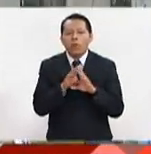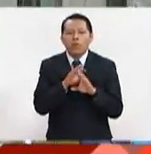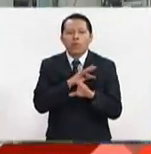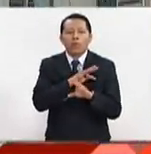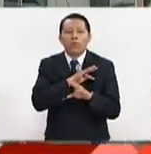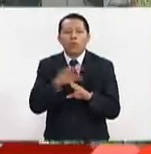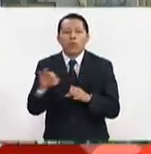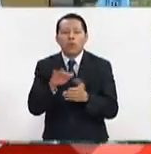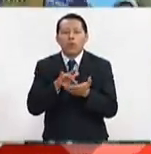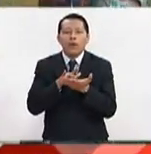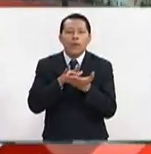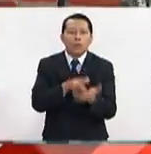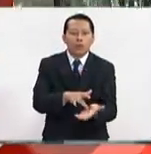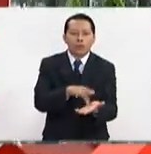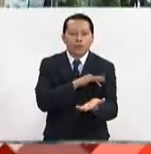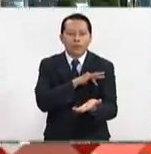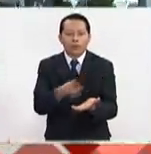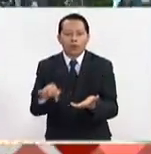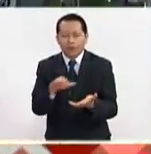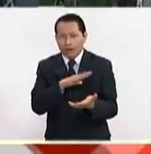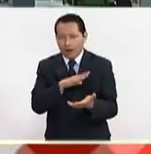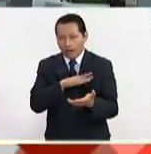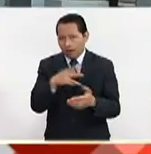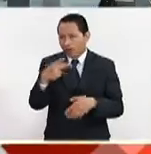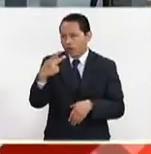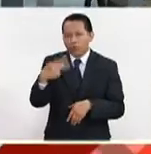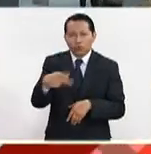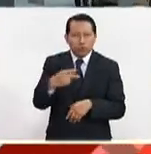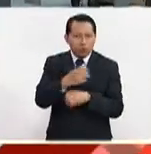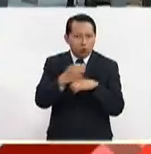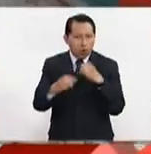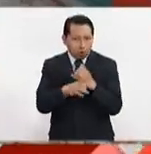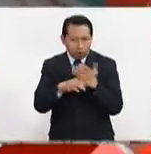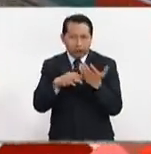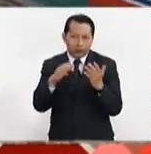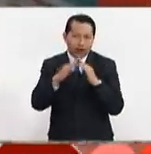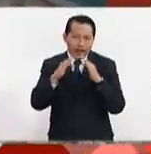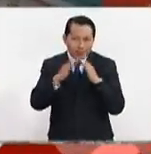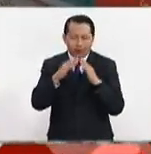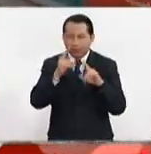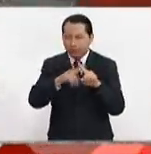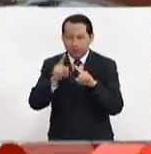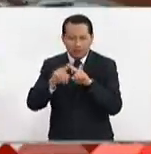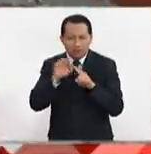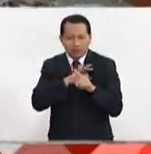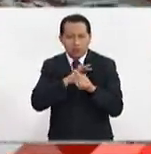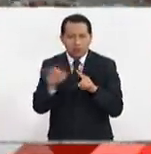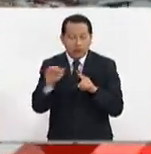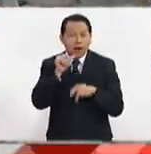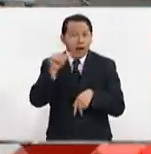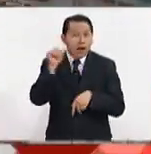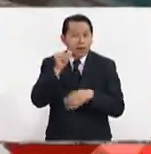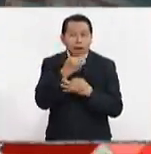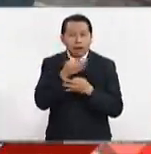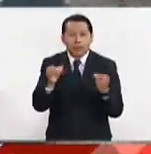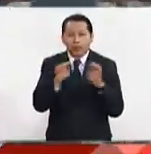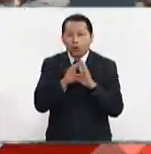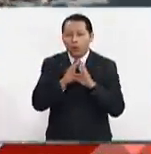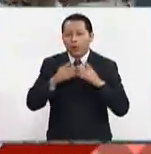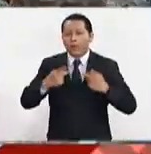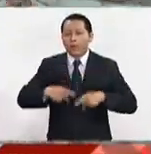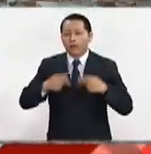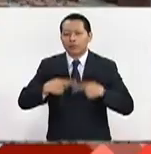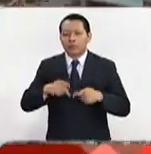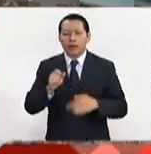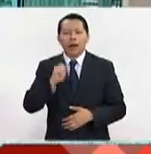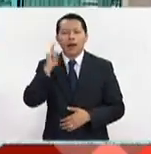ayudar para la recuperación del patrimonio. En este caso, lo que se ofreció en el decreto de ayer es las personas que se vean